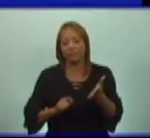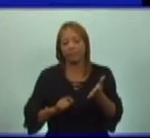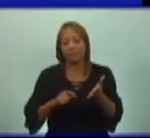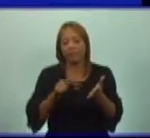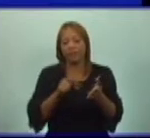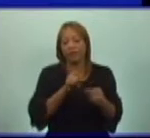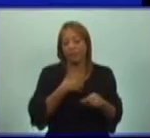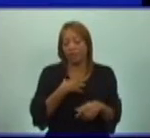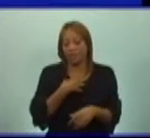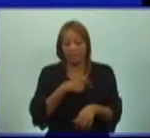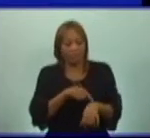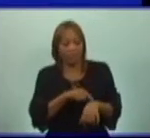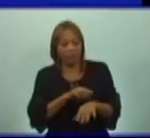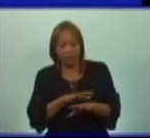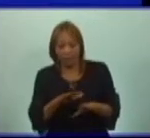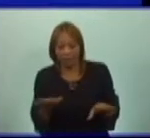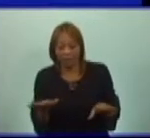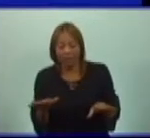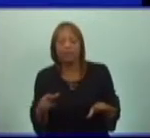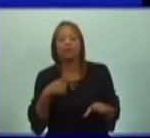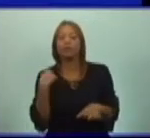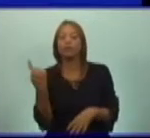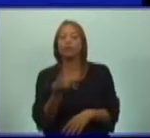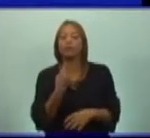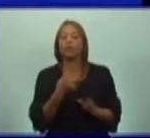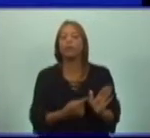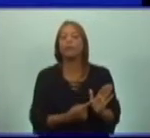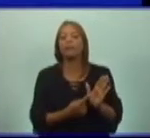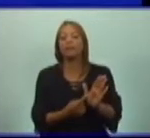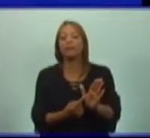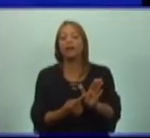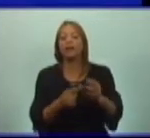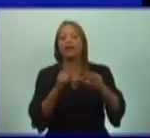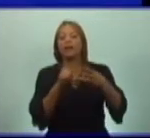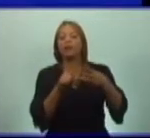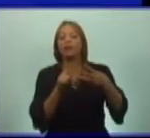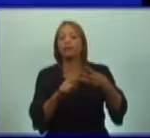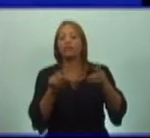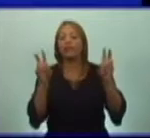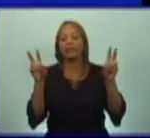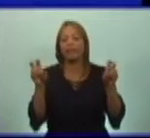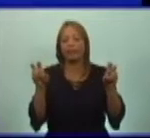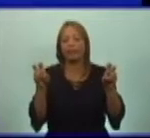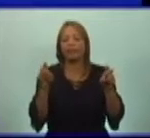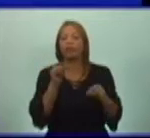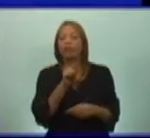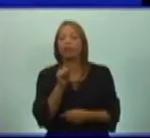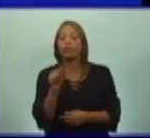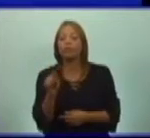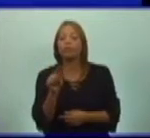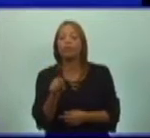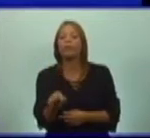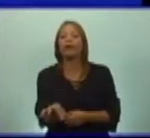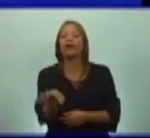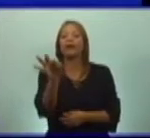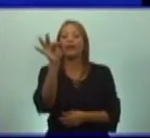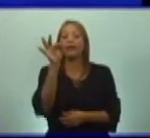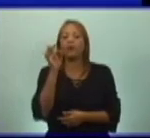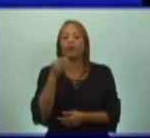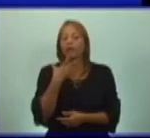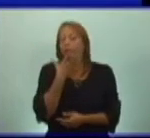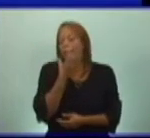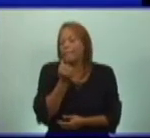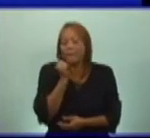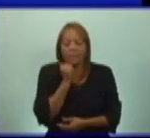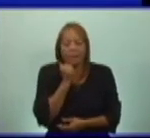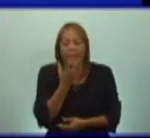el momento, nosotros vamos a presentarle los tres temas y ustedes, por el que se motiven,